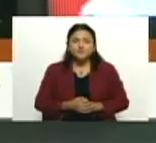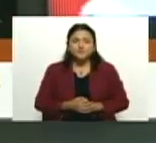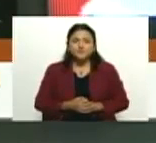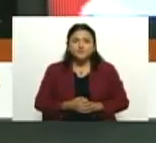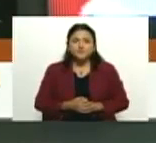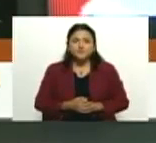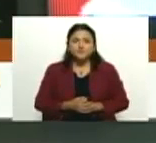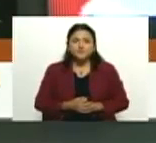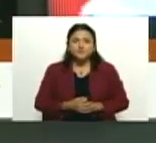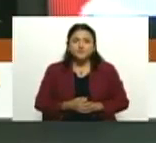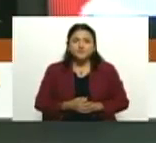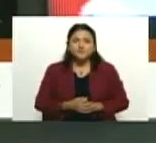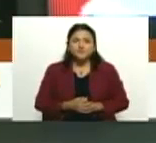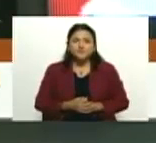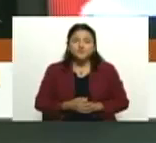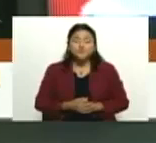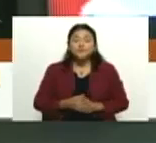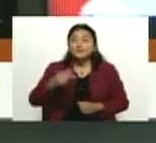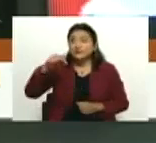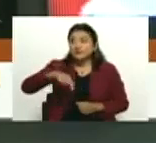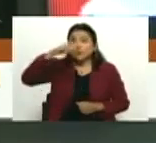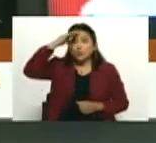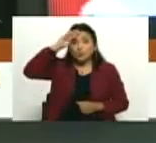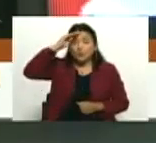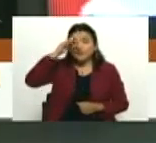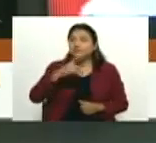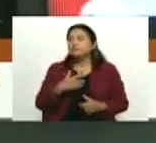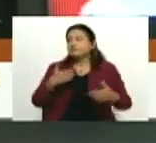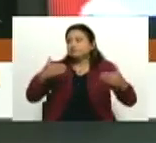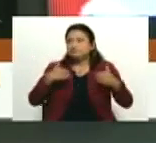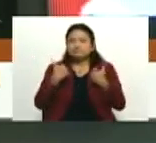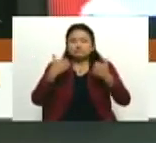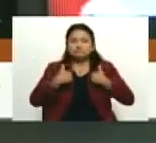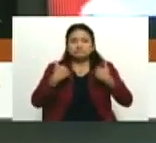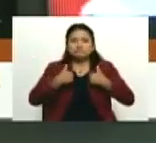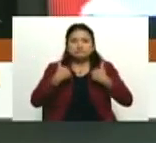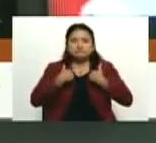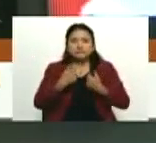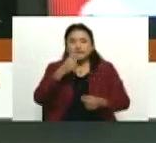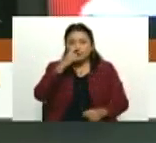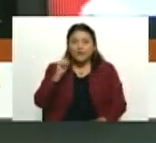Cuba, ¿cuántas agresiones ha vivido en estos años?